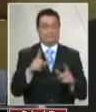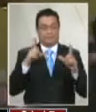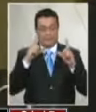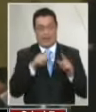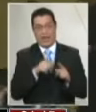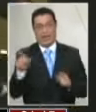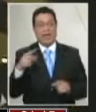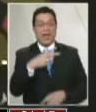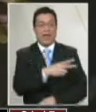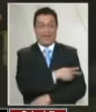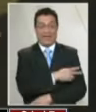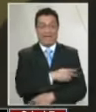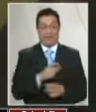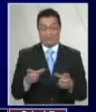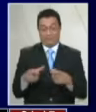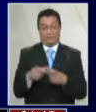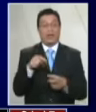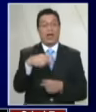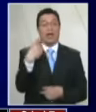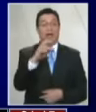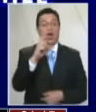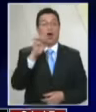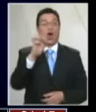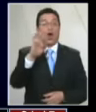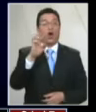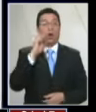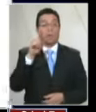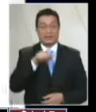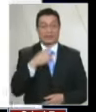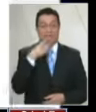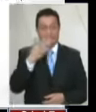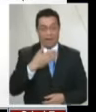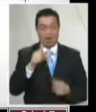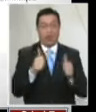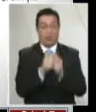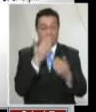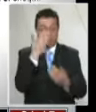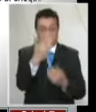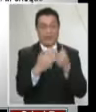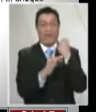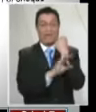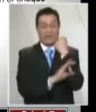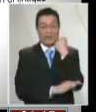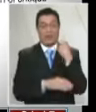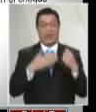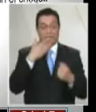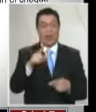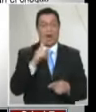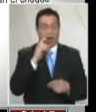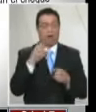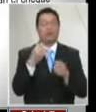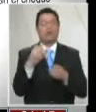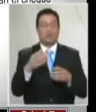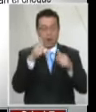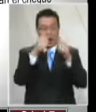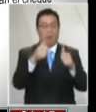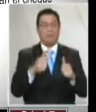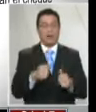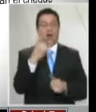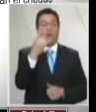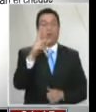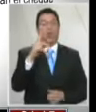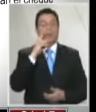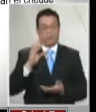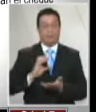gabinete de orpis Viviana quiro en tanto frente a los fiscales aseguró que corpesca aportaba varias campañas de Audi y cuando el